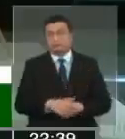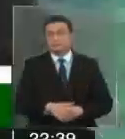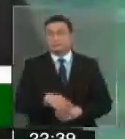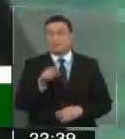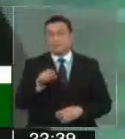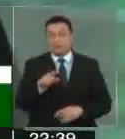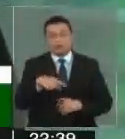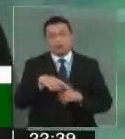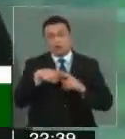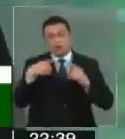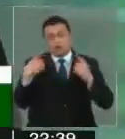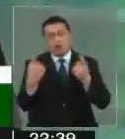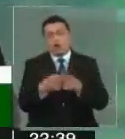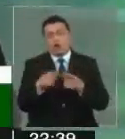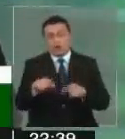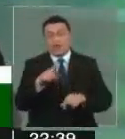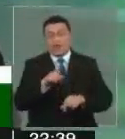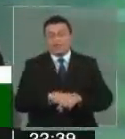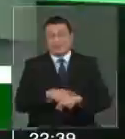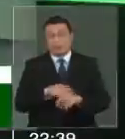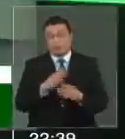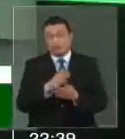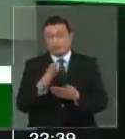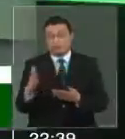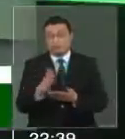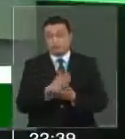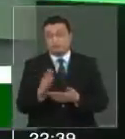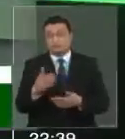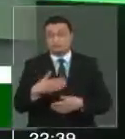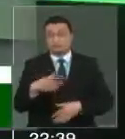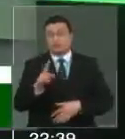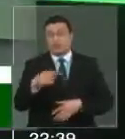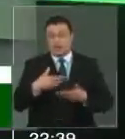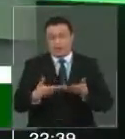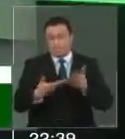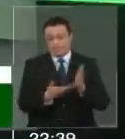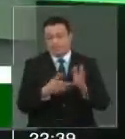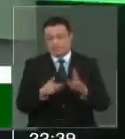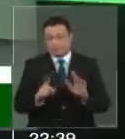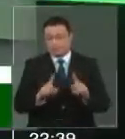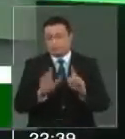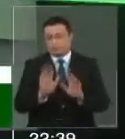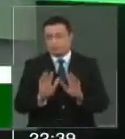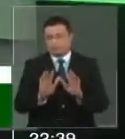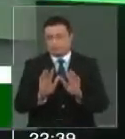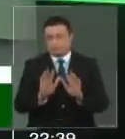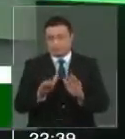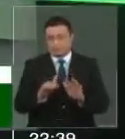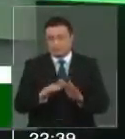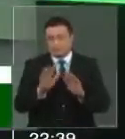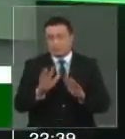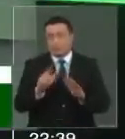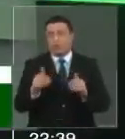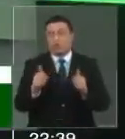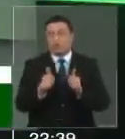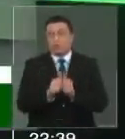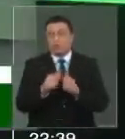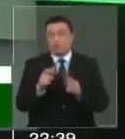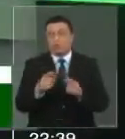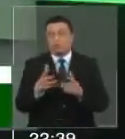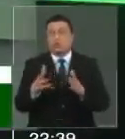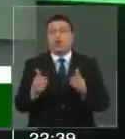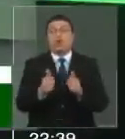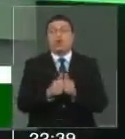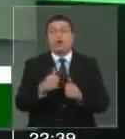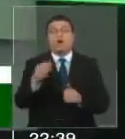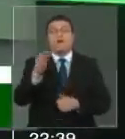nosotros en todo este tiempo... Pero es que, ¿sabes qué? Sí. No quiero que lo presentes aquí. Ah, ya. No, quiero que junto a la mano de la